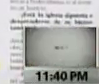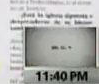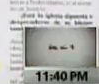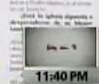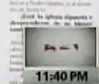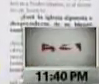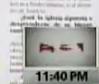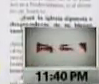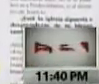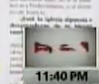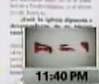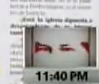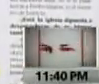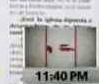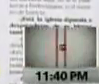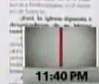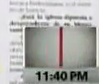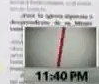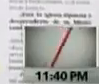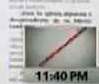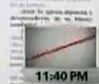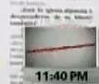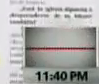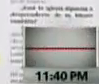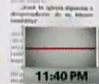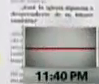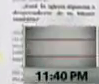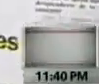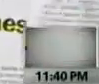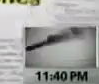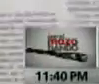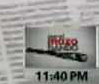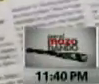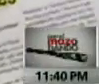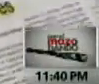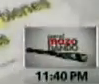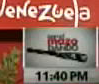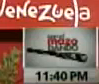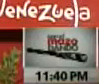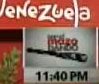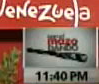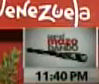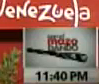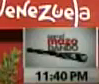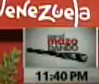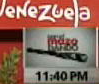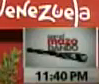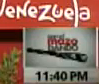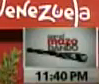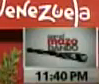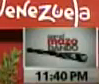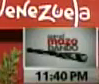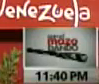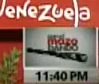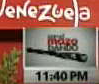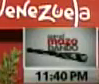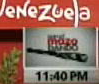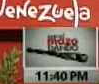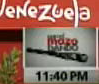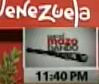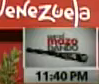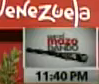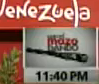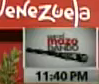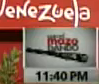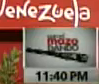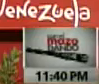gobierno ahorita no Ahorita hay que Y respetar es al gobierno allanada la